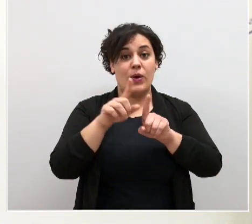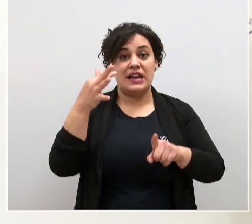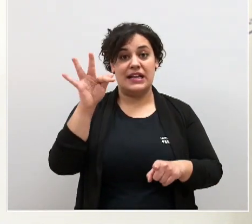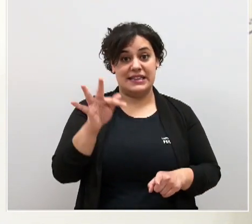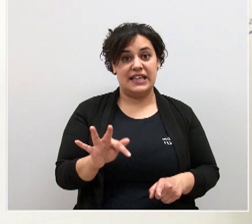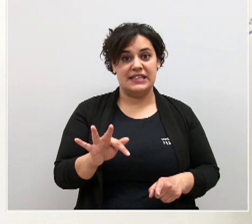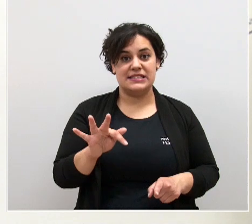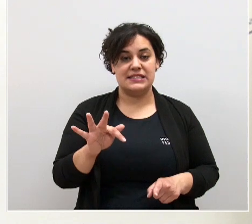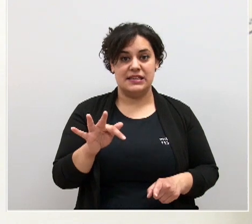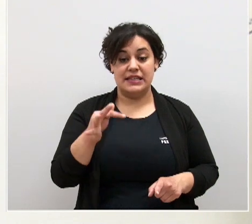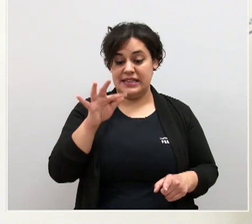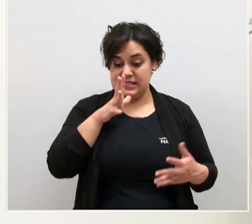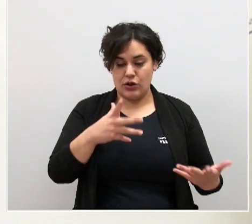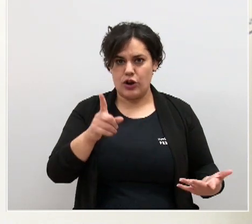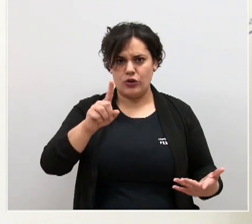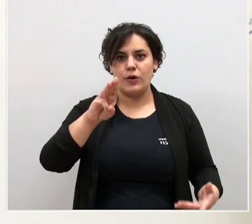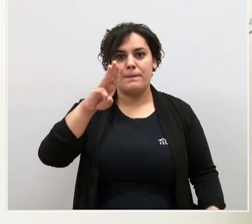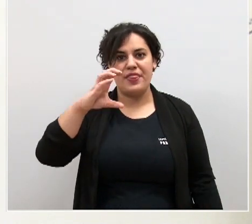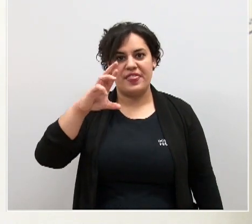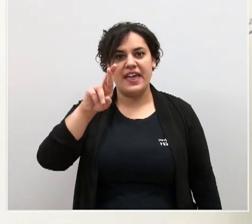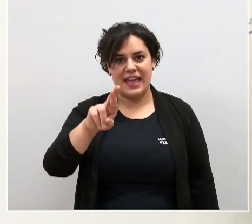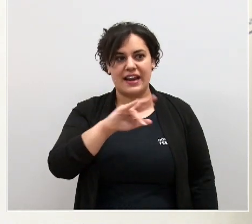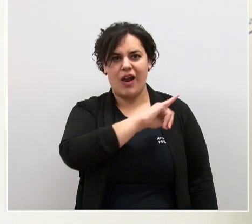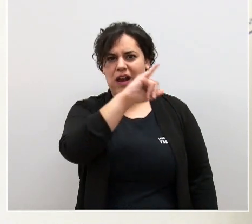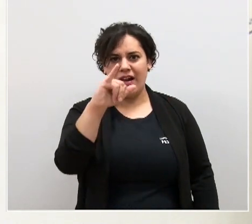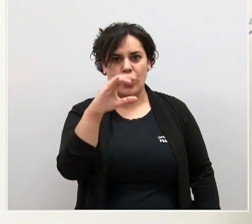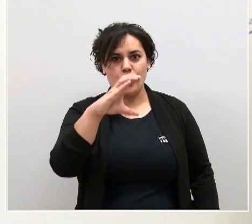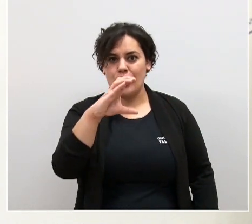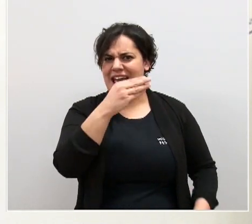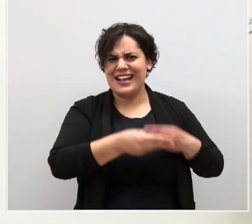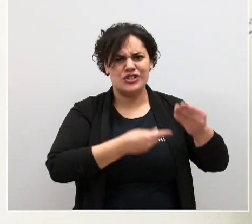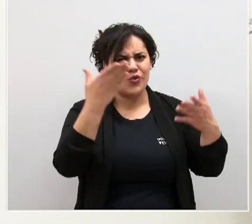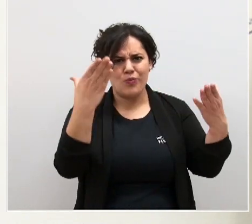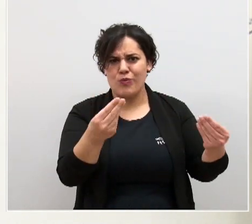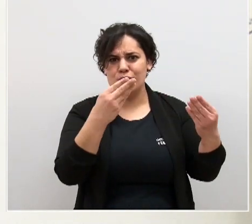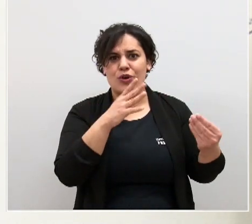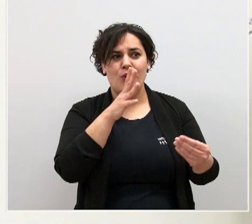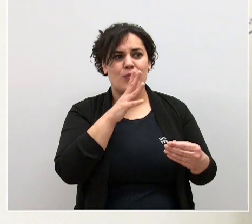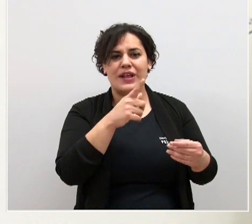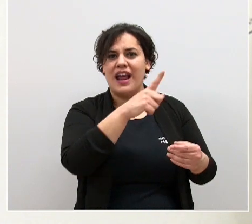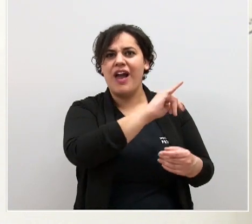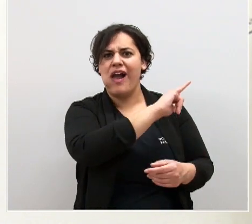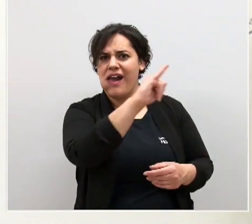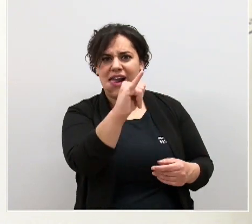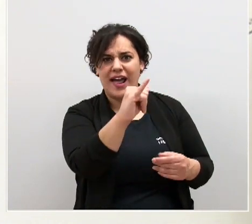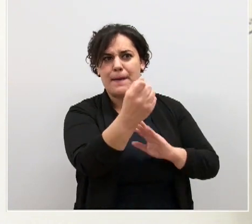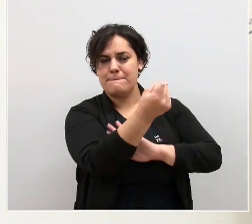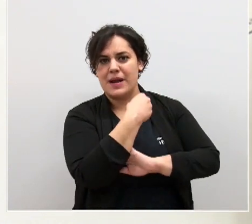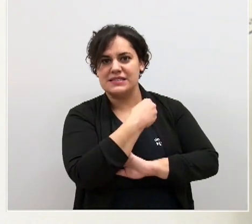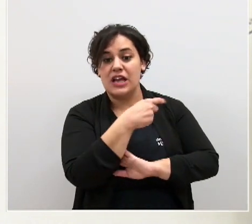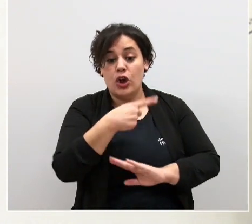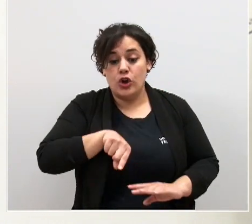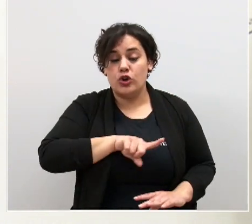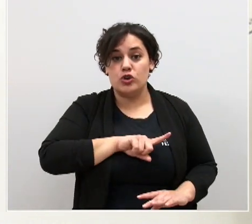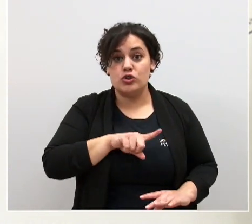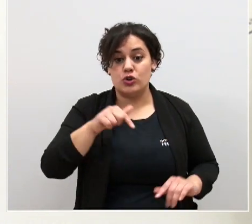ahora los casos posibles, sino PCRs, porque tenía mucha más disponibilidad de la que hemos tenido nosotros. Nosotros, como no teníamos esa capacidad para hacer PCR